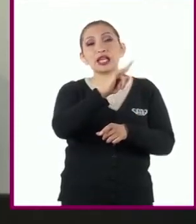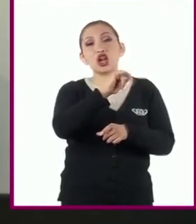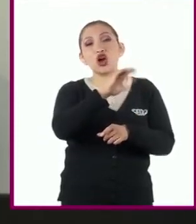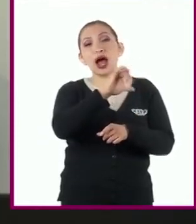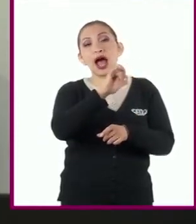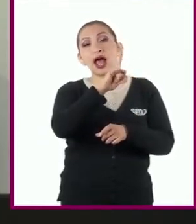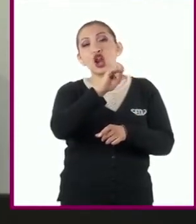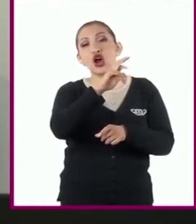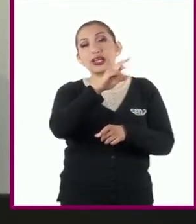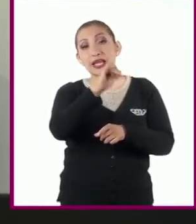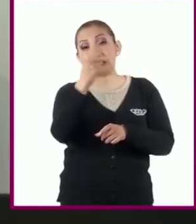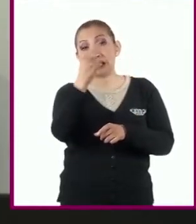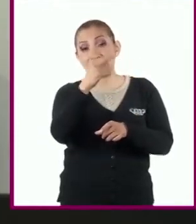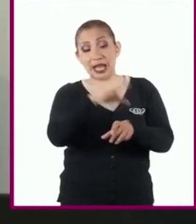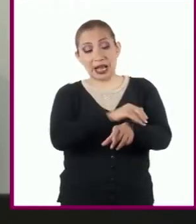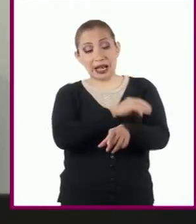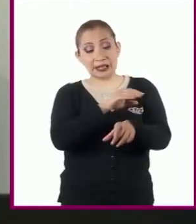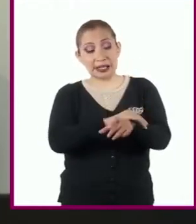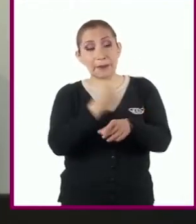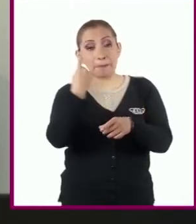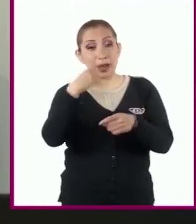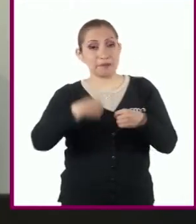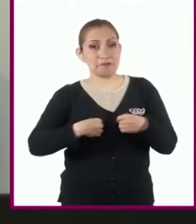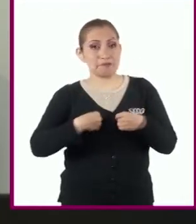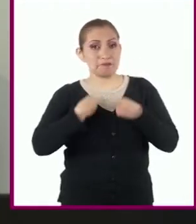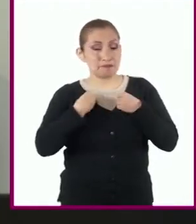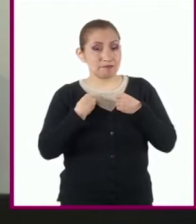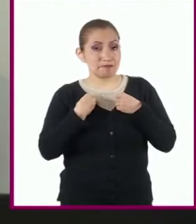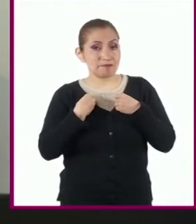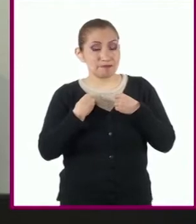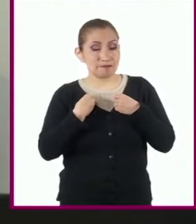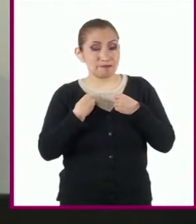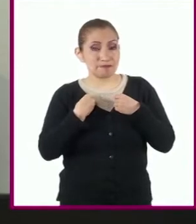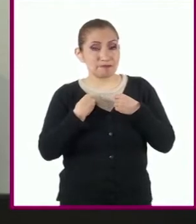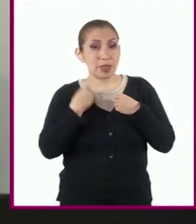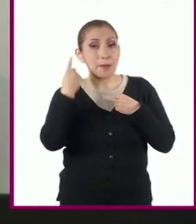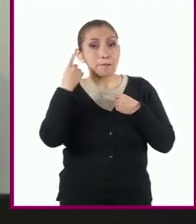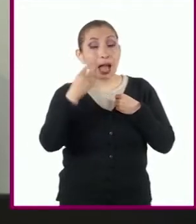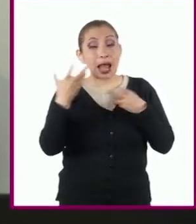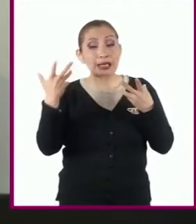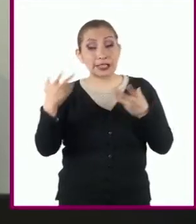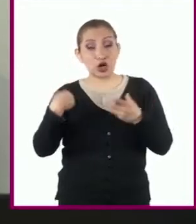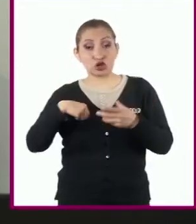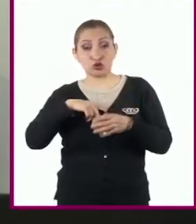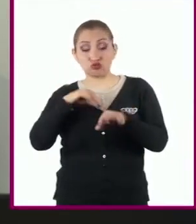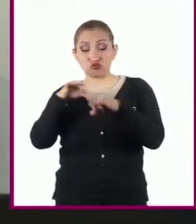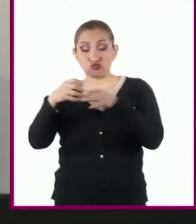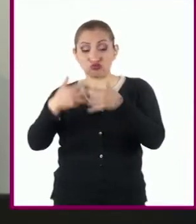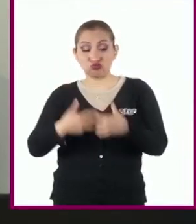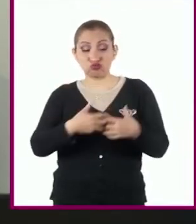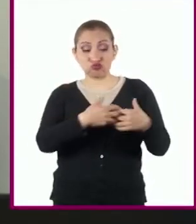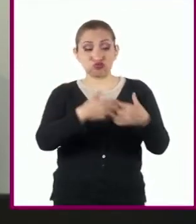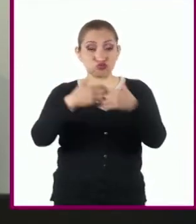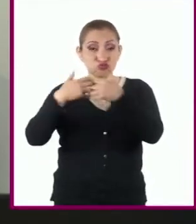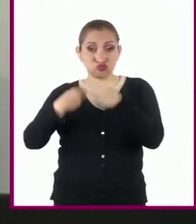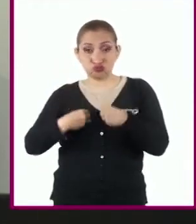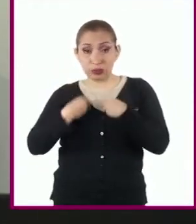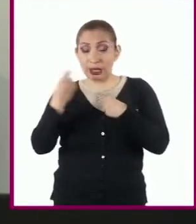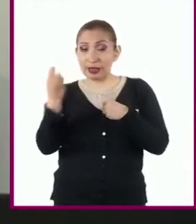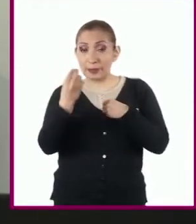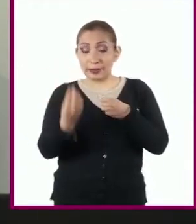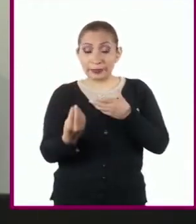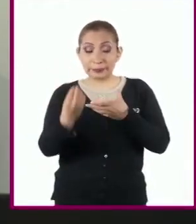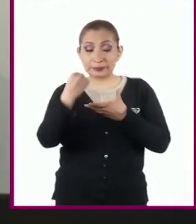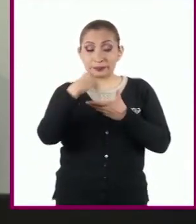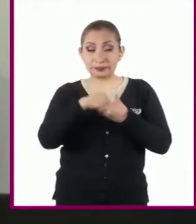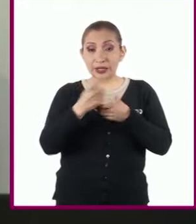que necesita nuestro cuerpo para vivir. Para desarrollar nuestras funciones vitales, debemos